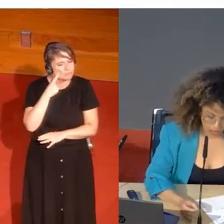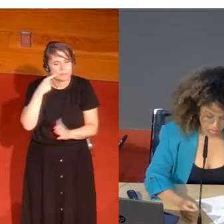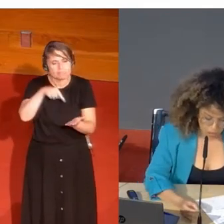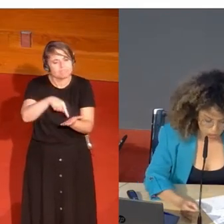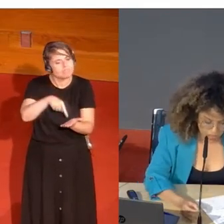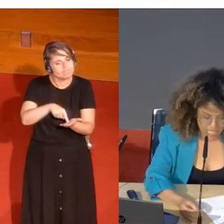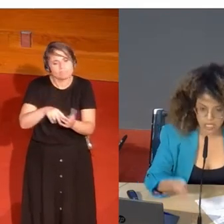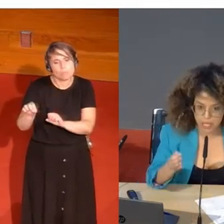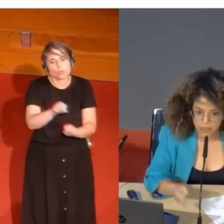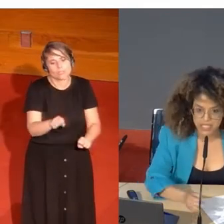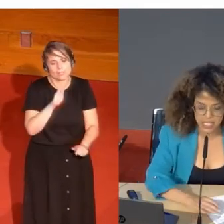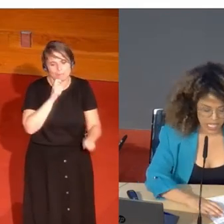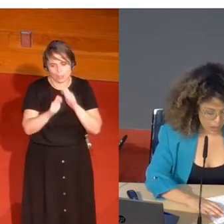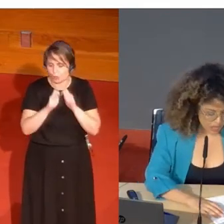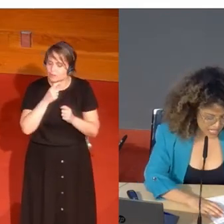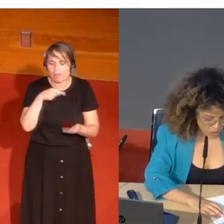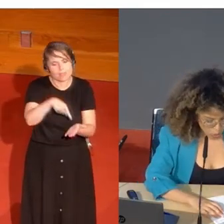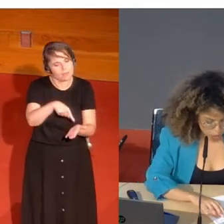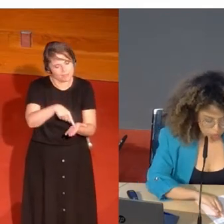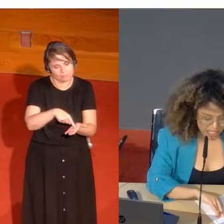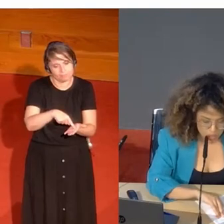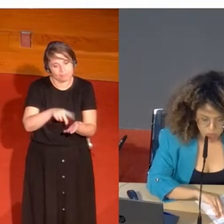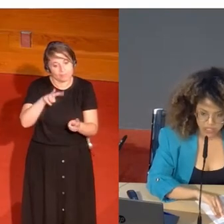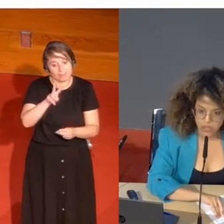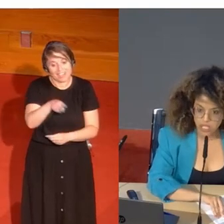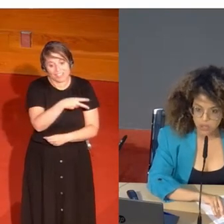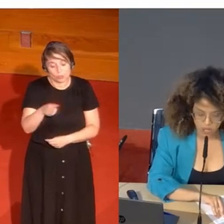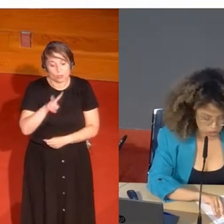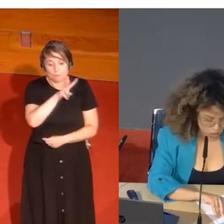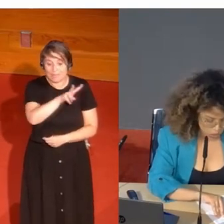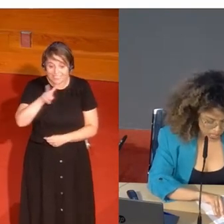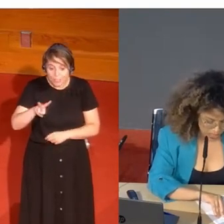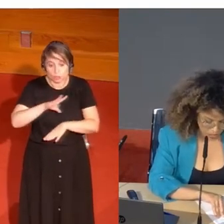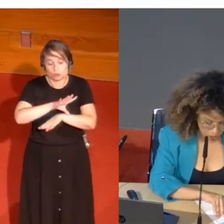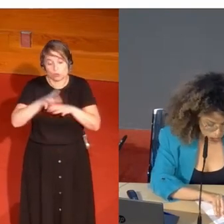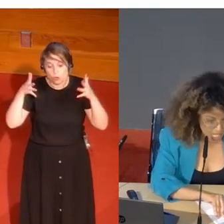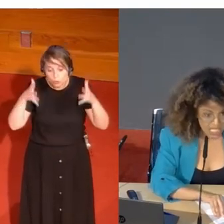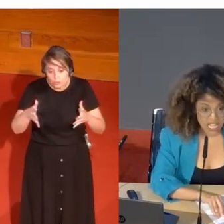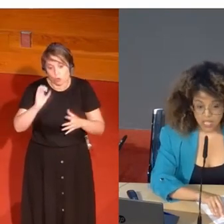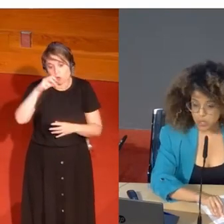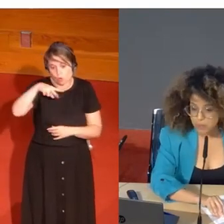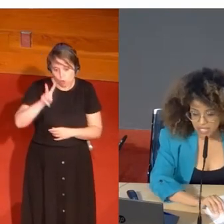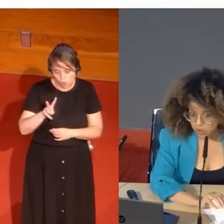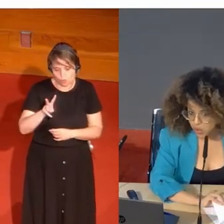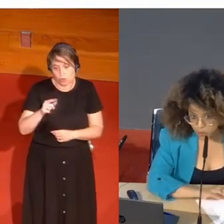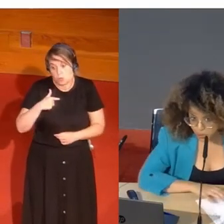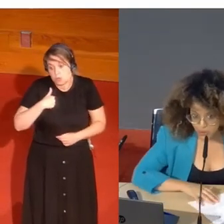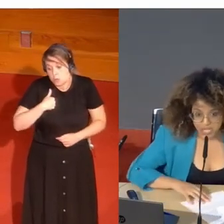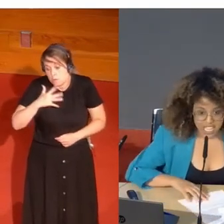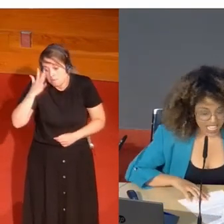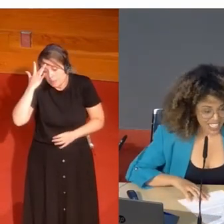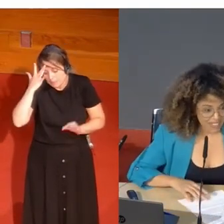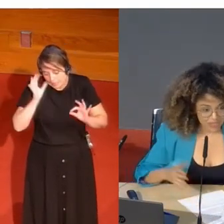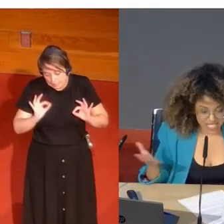de protección a los periodistas especialmente la resolución 2222 del Consejo de Seguridad de Naciones Unidas yo me imagino que como